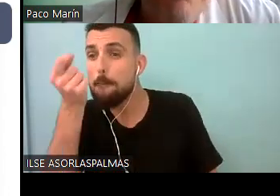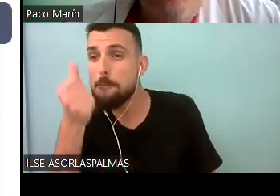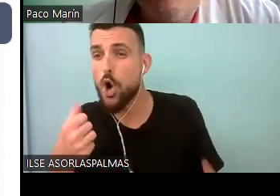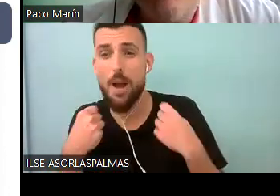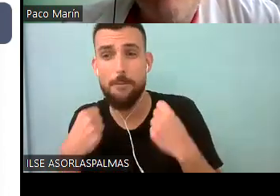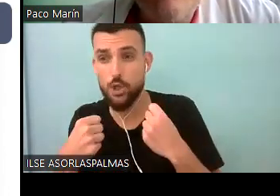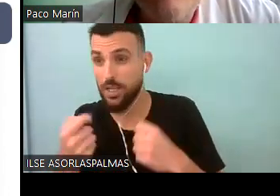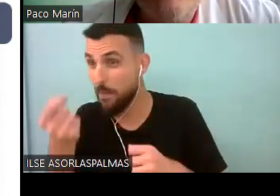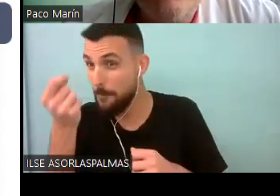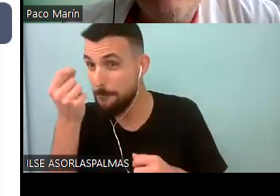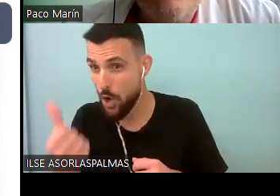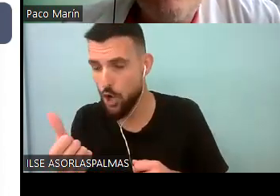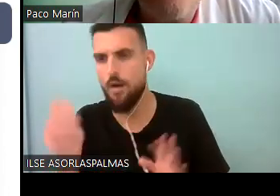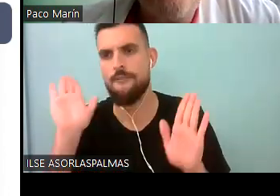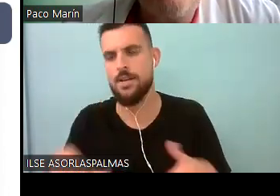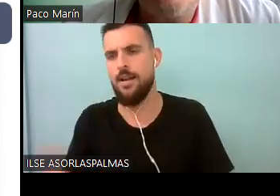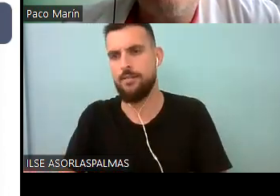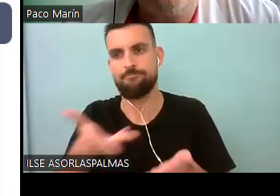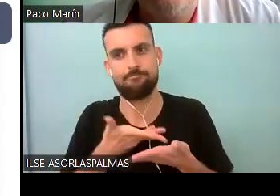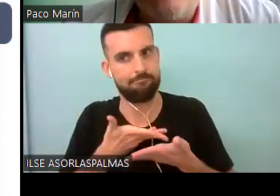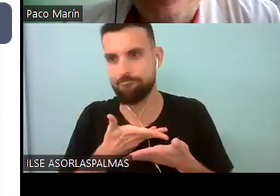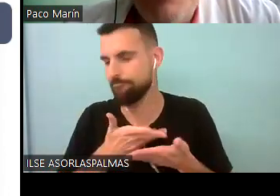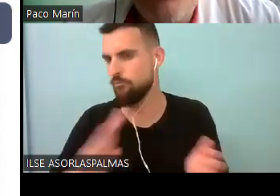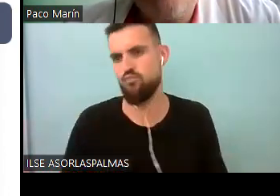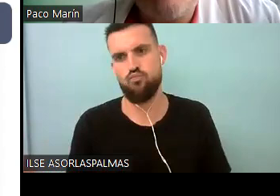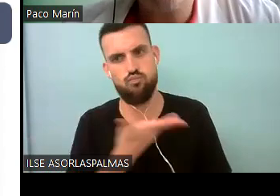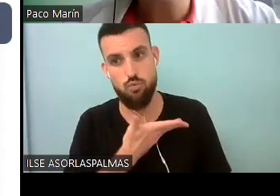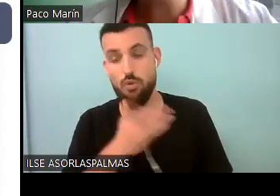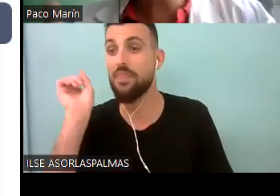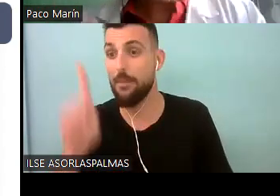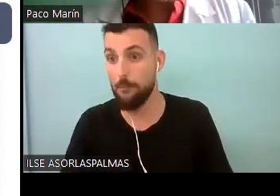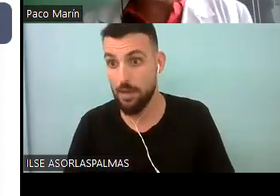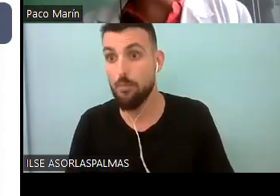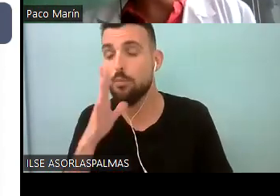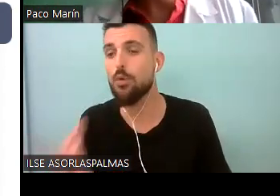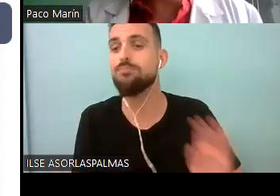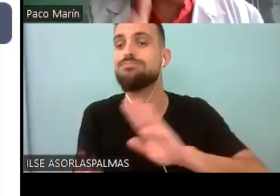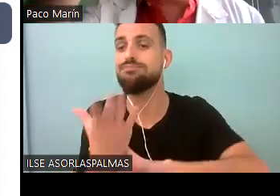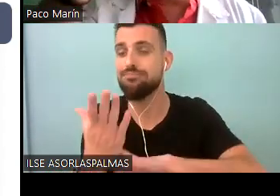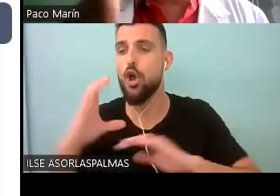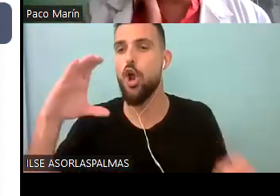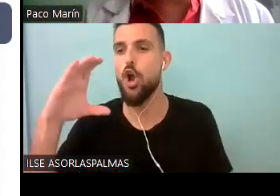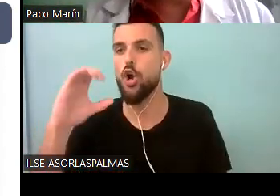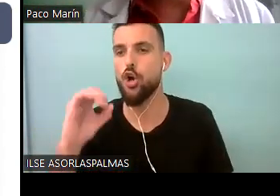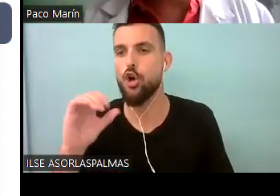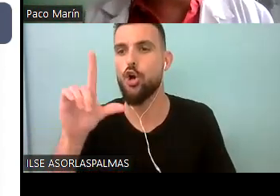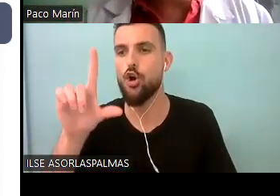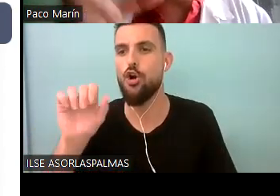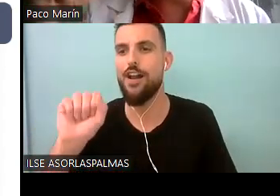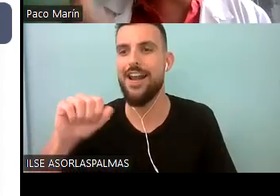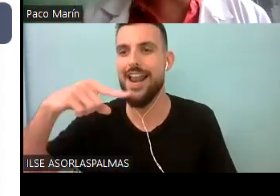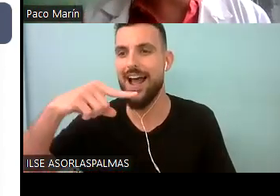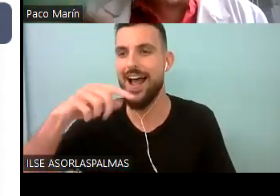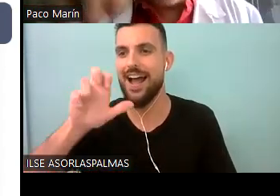hidrato de carbono, el problema es que en ese caso no tendríamos elementos para producir el colágeno, que es la estructura,